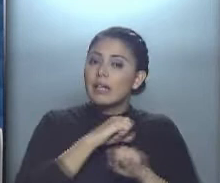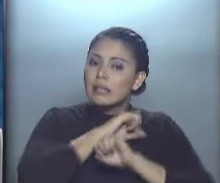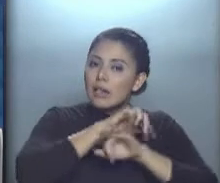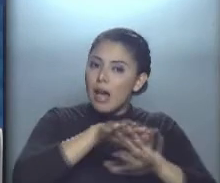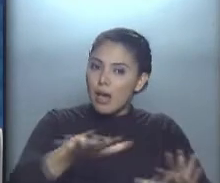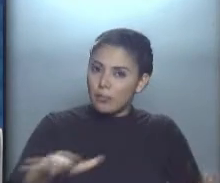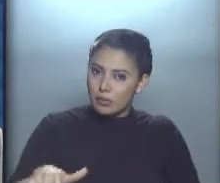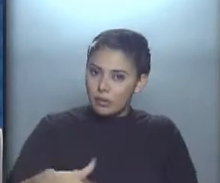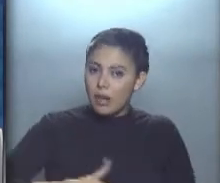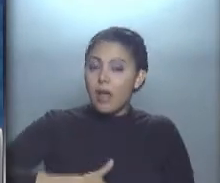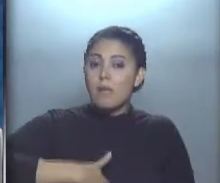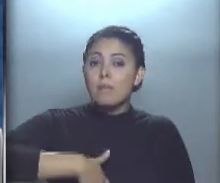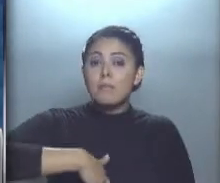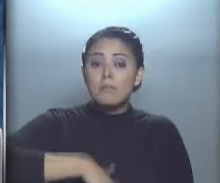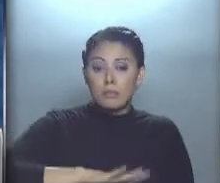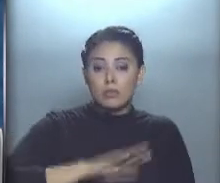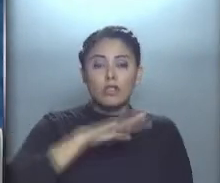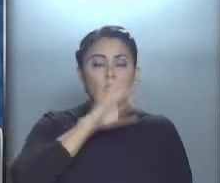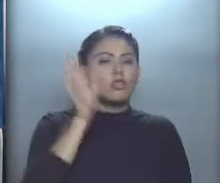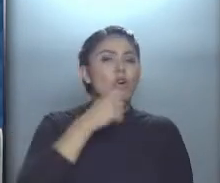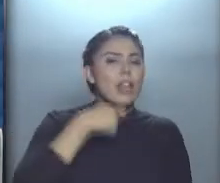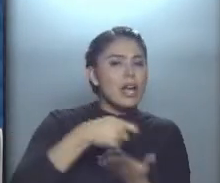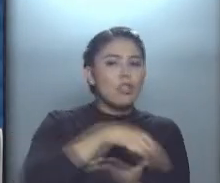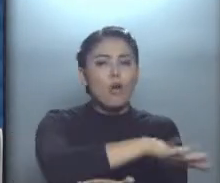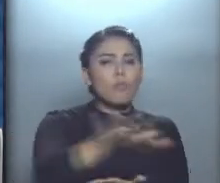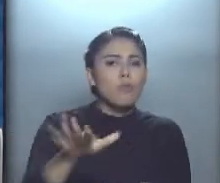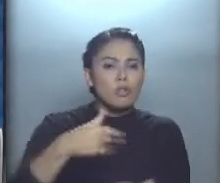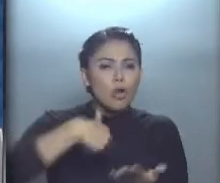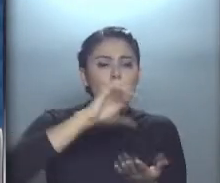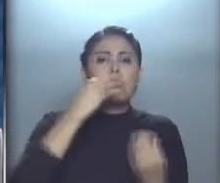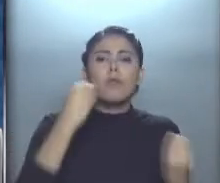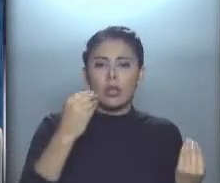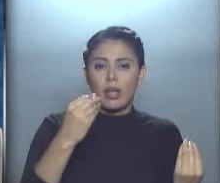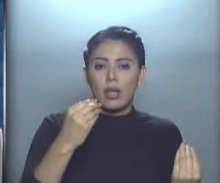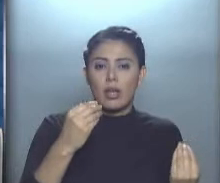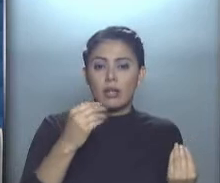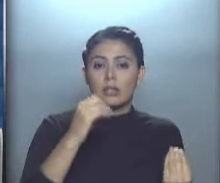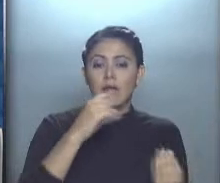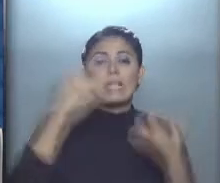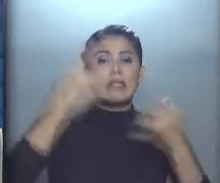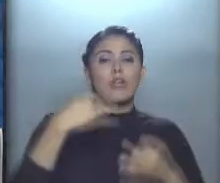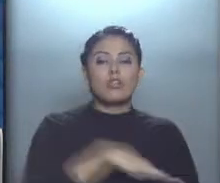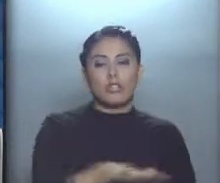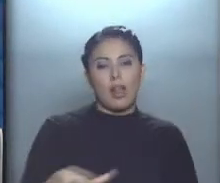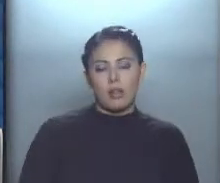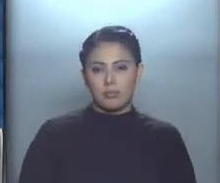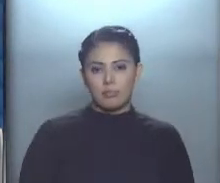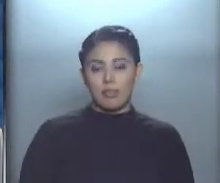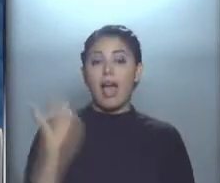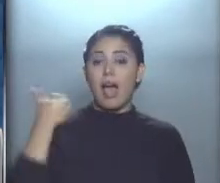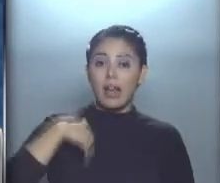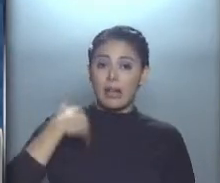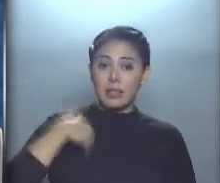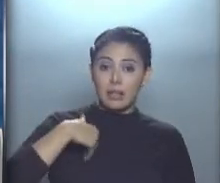que gran parte del ensanchamiento del gasto público en Argentina se debe a un componente que se denomina seguridad social. La República